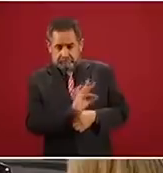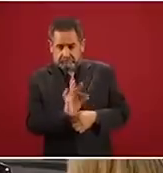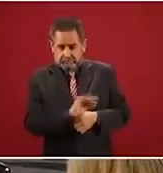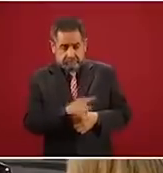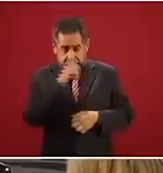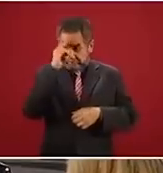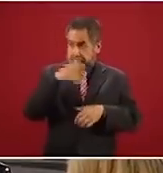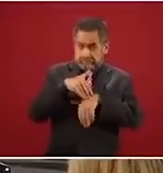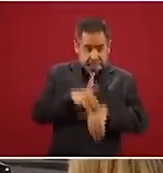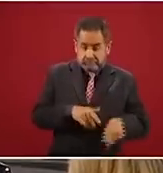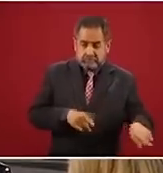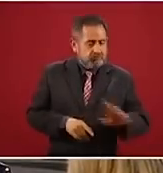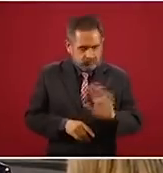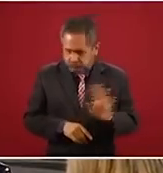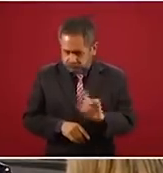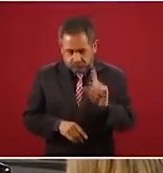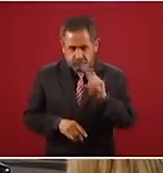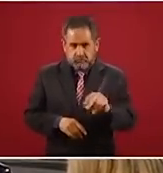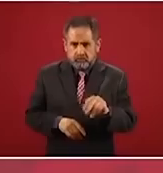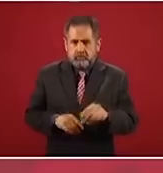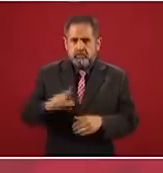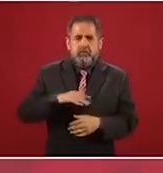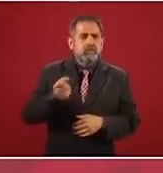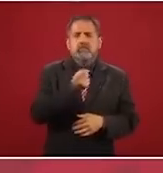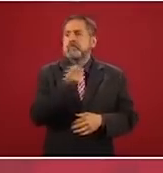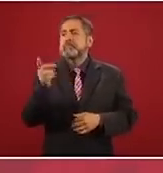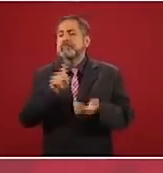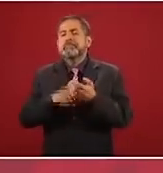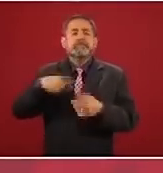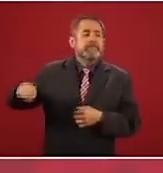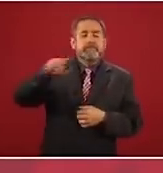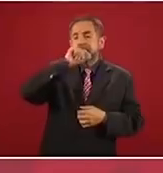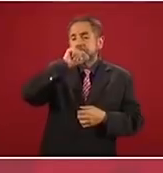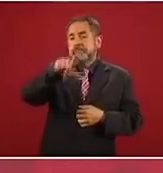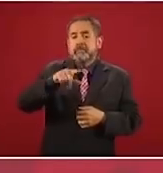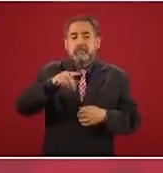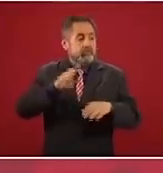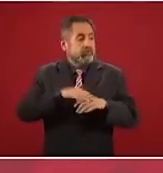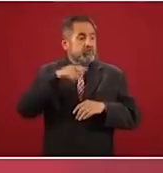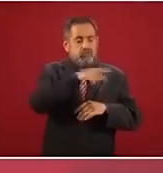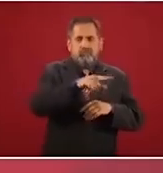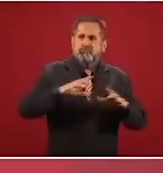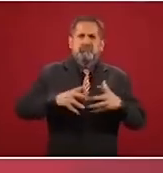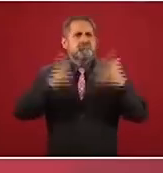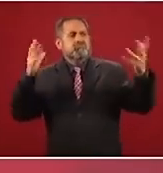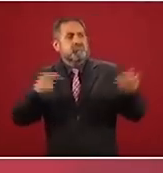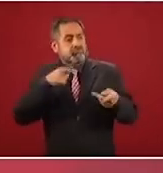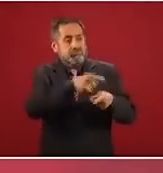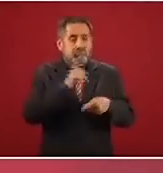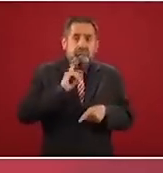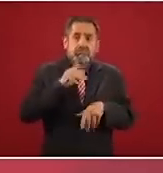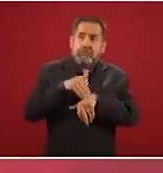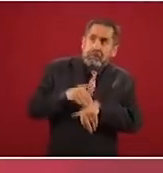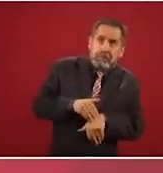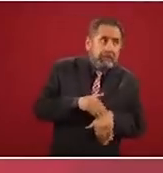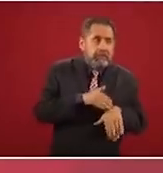ser fácil de manipular. Lo digo porque hay muchas versiones en Jalisco de preocupación de que es una gran delegación. Pues sí, pero muchas